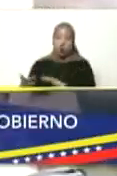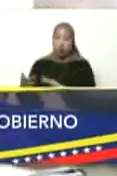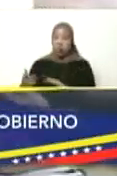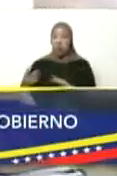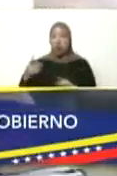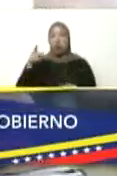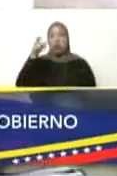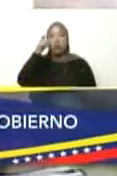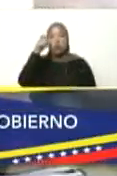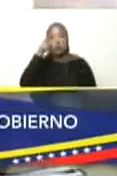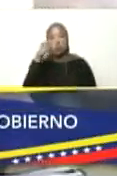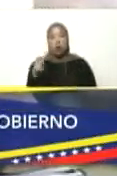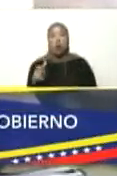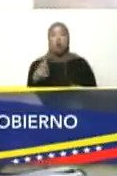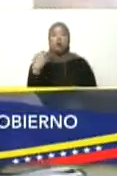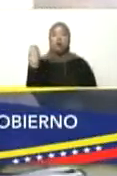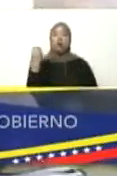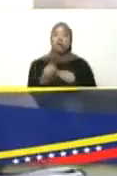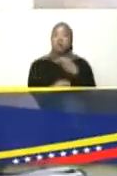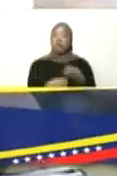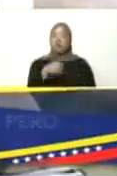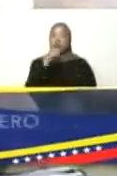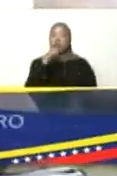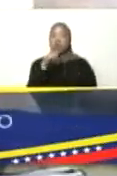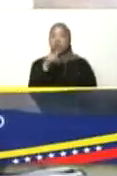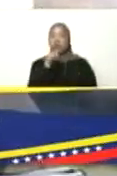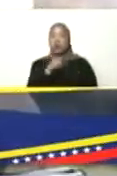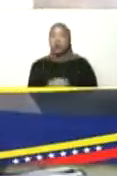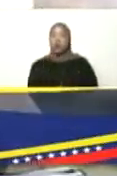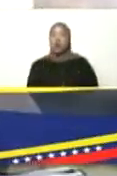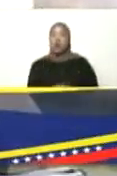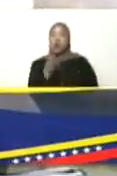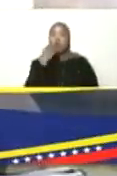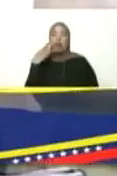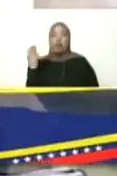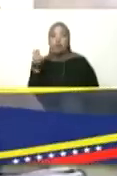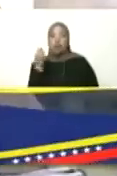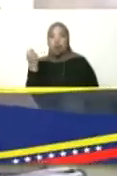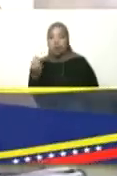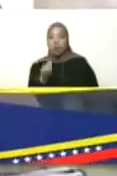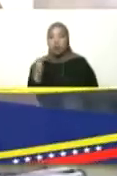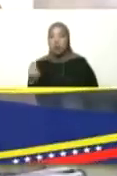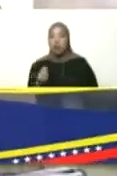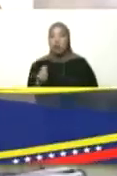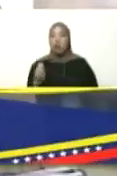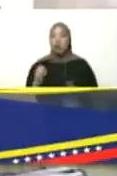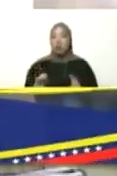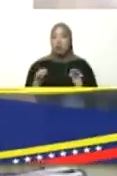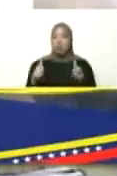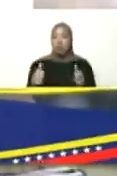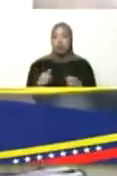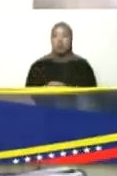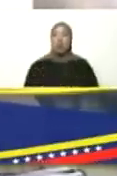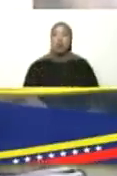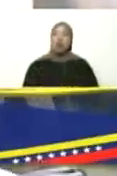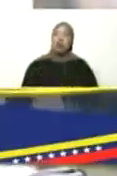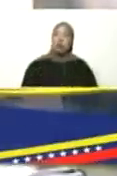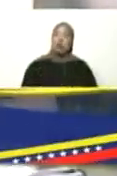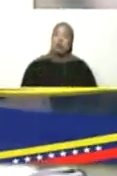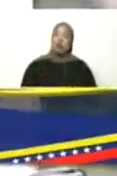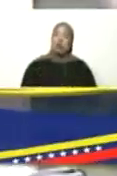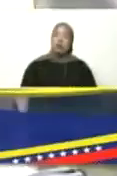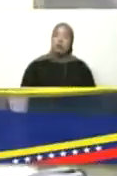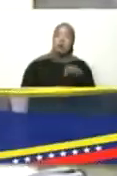poder comunal, se correspondía a una experiencia de la época, a un nivel